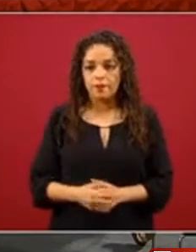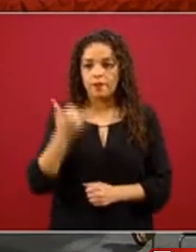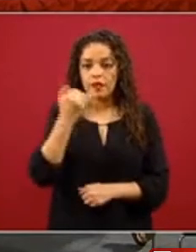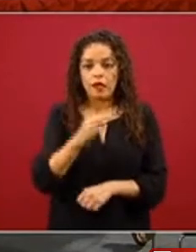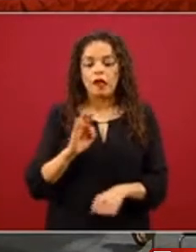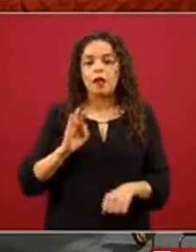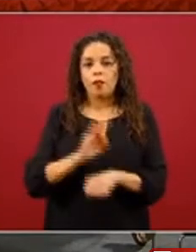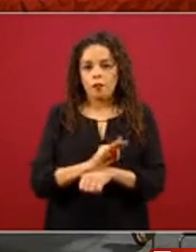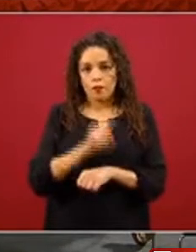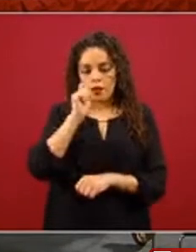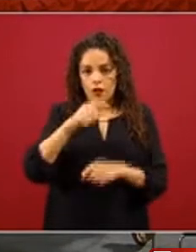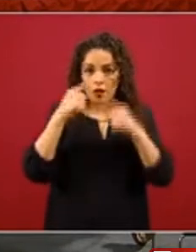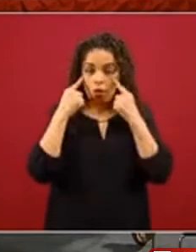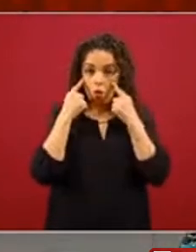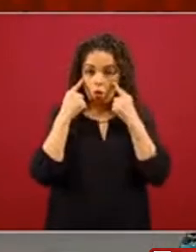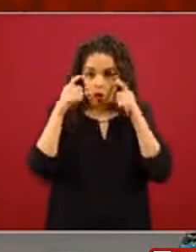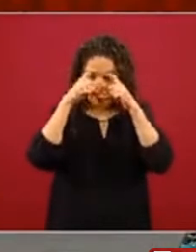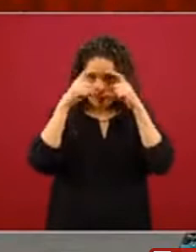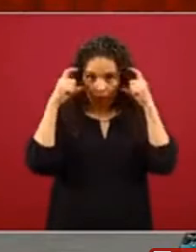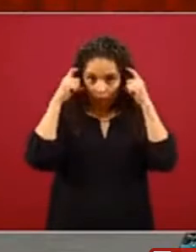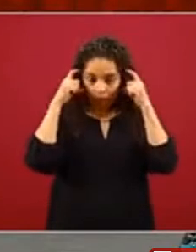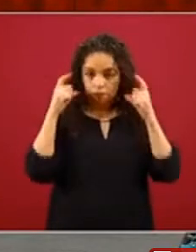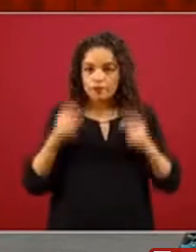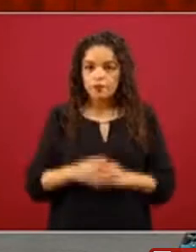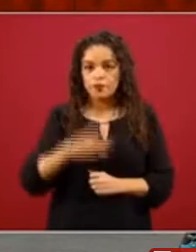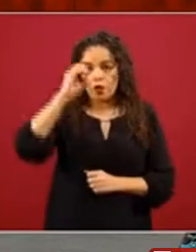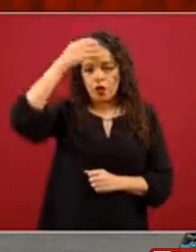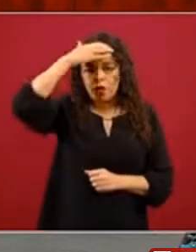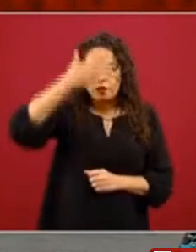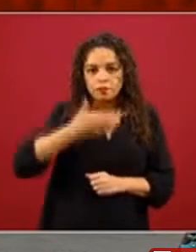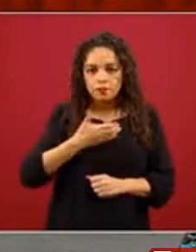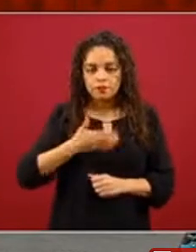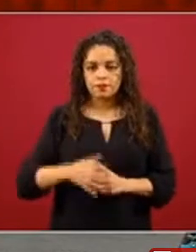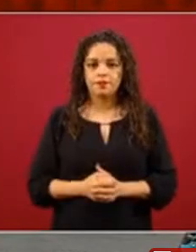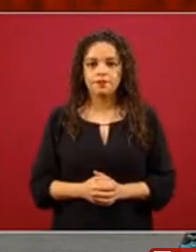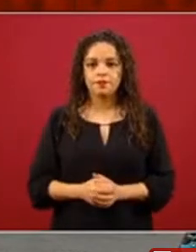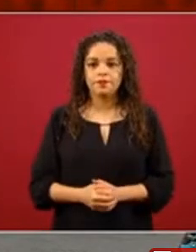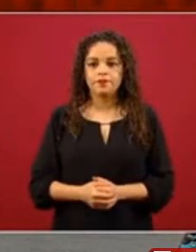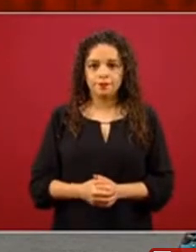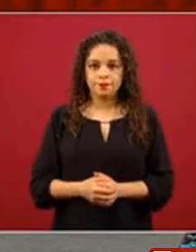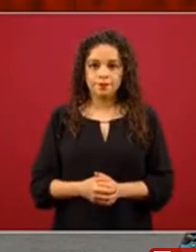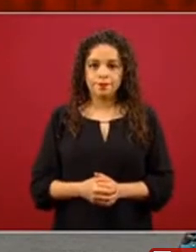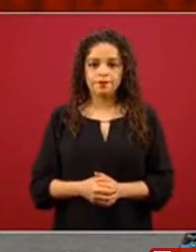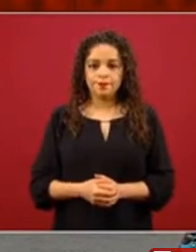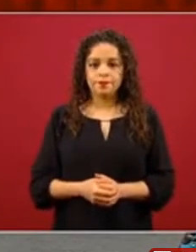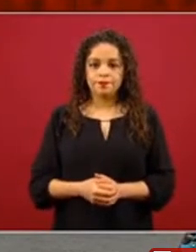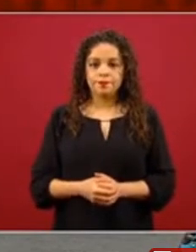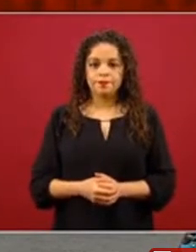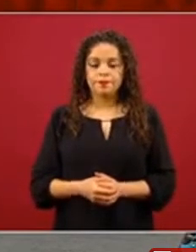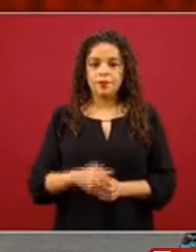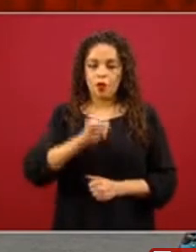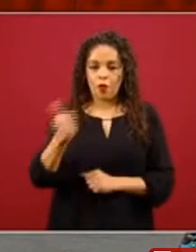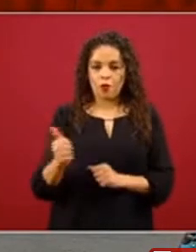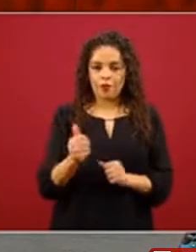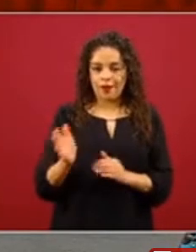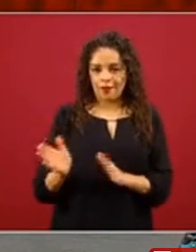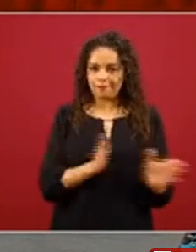ocular, tanto caretas o gogles. Si me pasas la siguiente. Como pueden ver, estamos alineados,